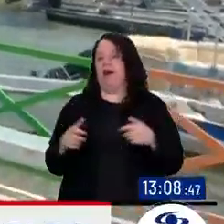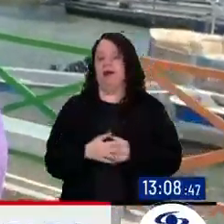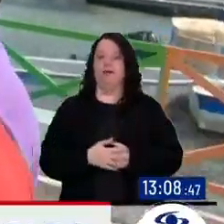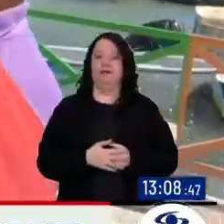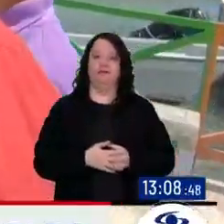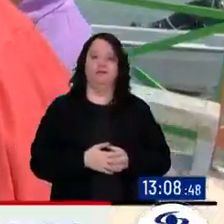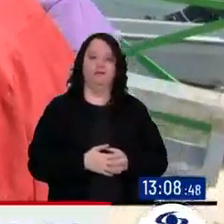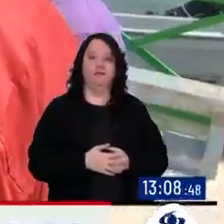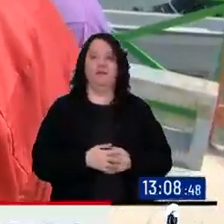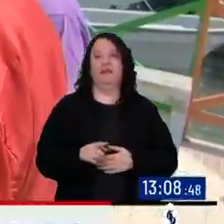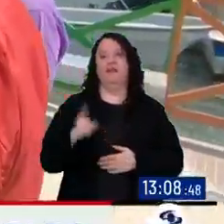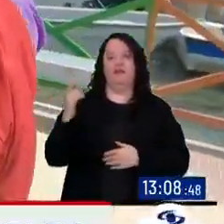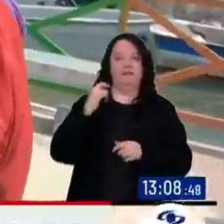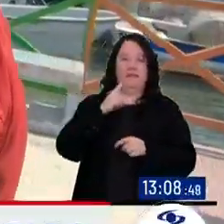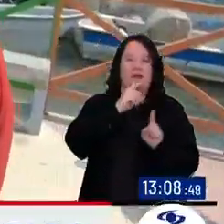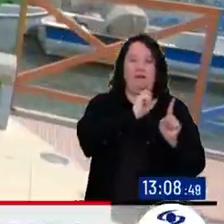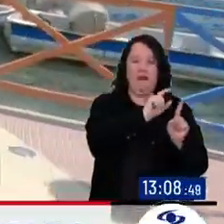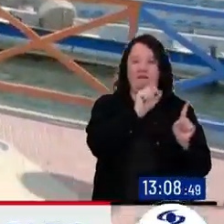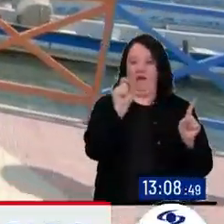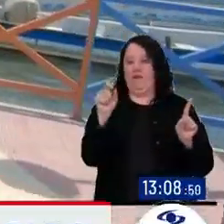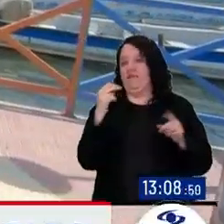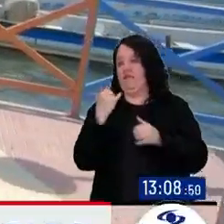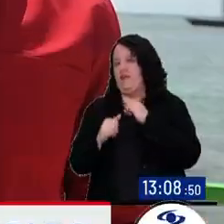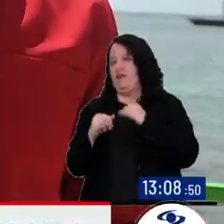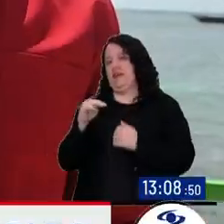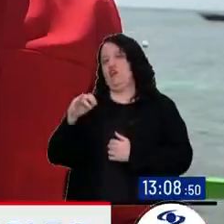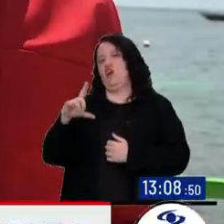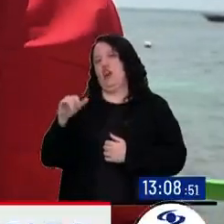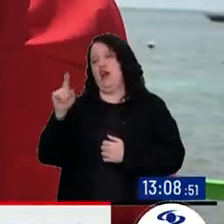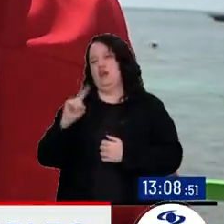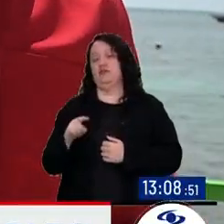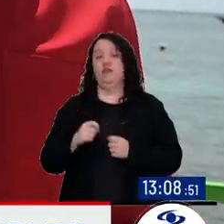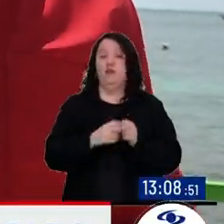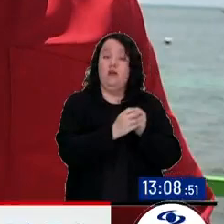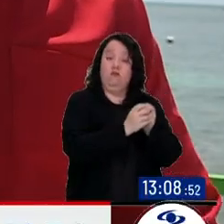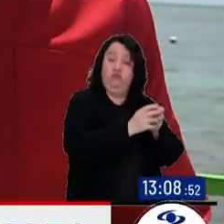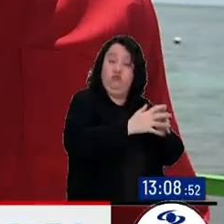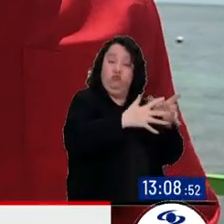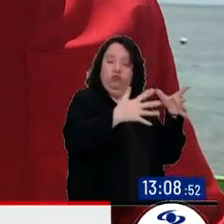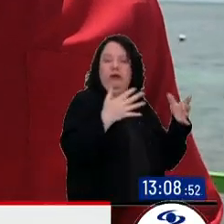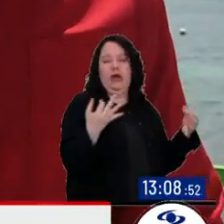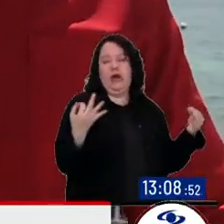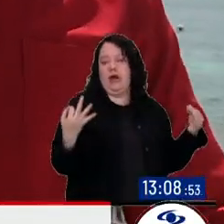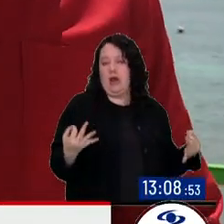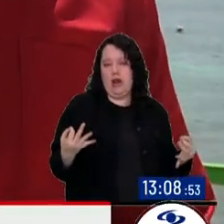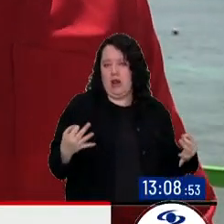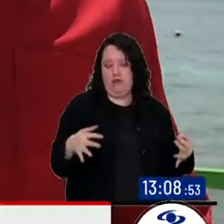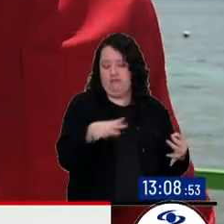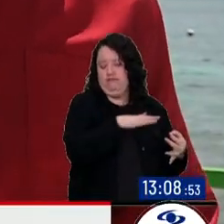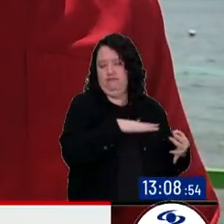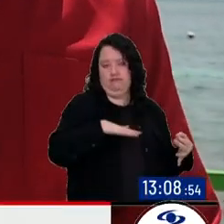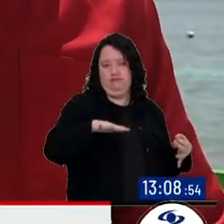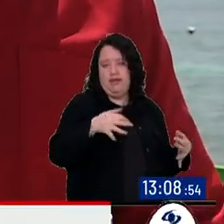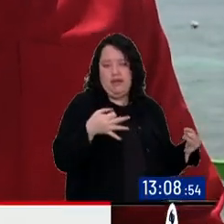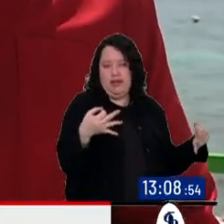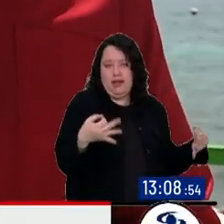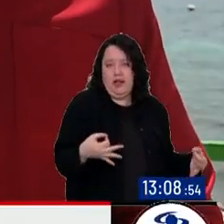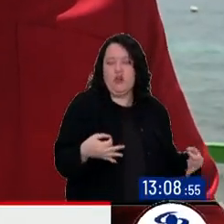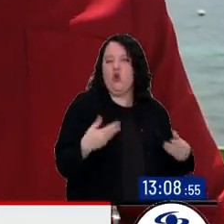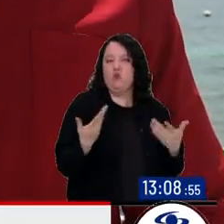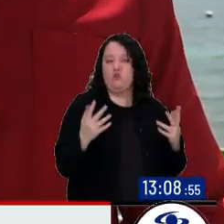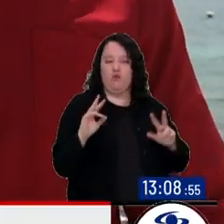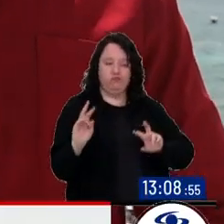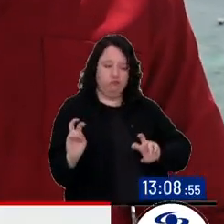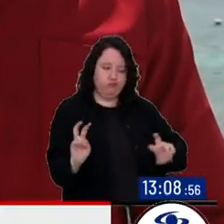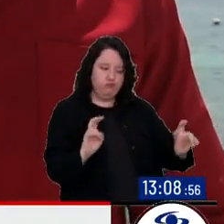cierra esta primera ronda de preguntas, Nicolás Gallardo. La sobrepoblación es una realidad en el departamento que tenemos que enfrentar a través de un estudio